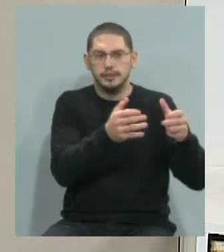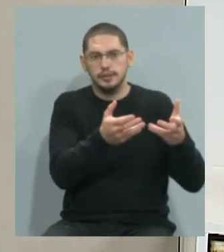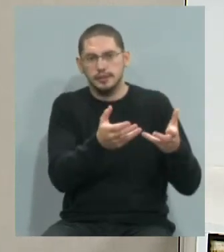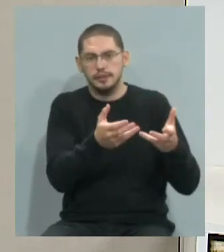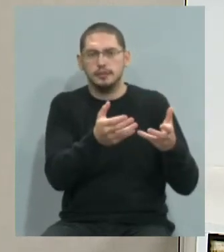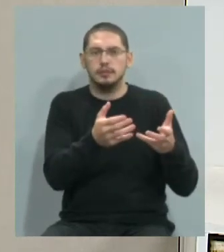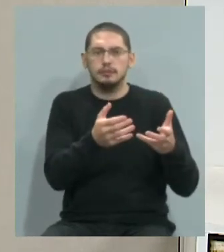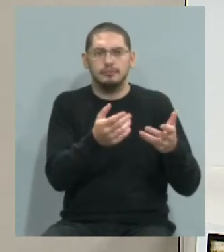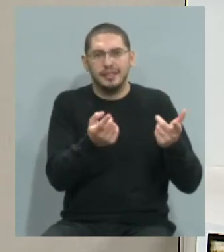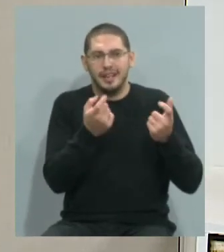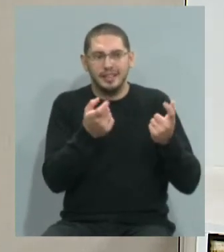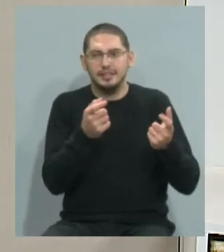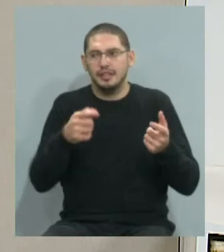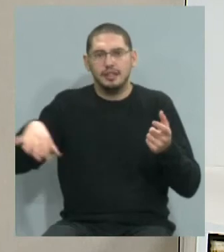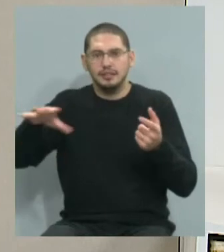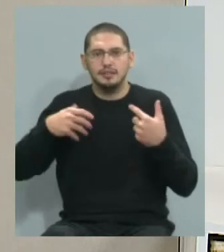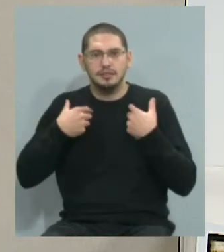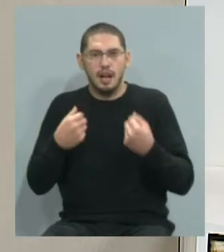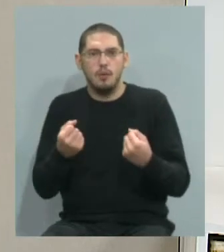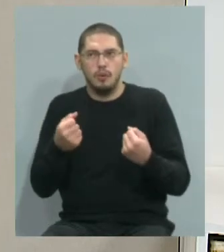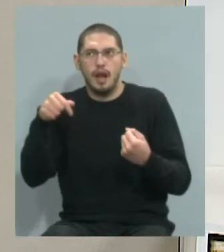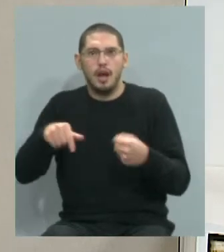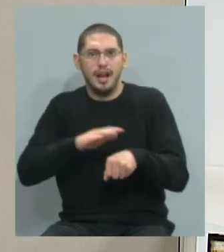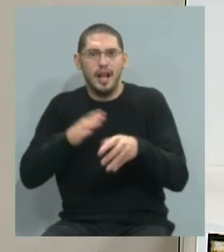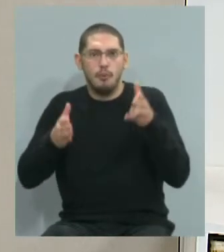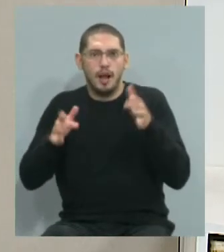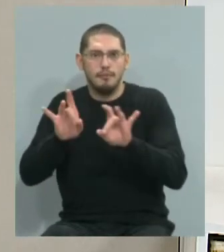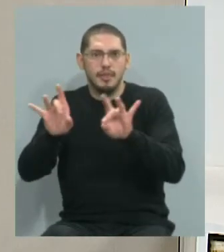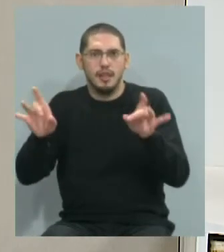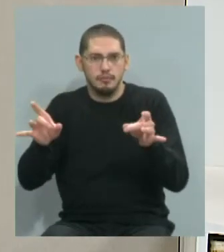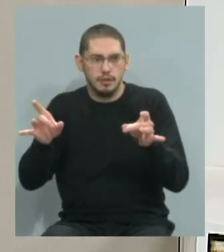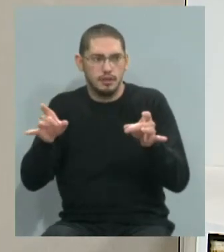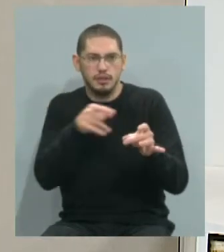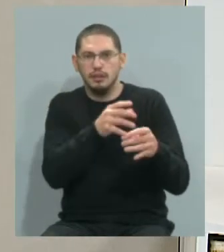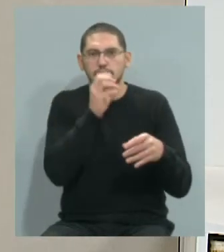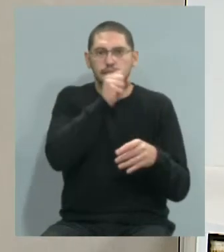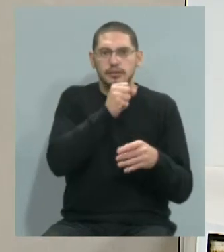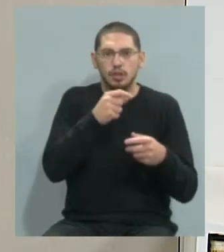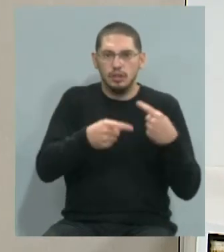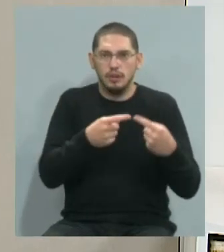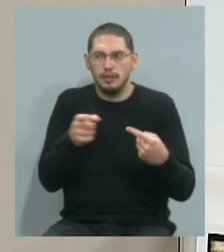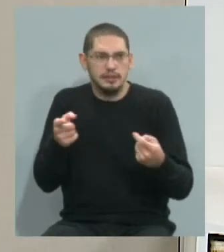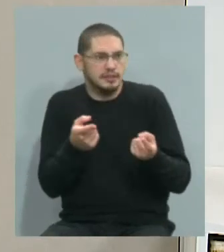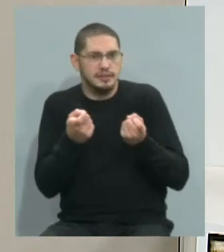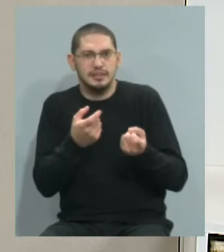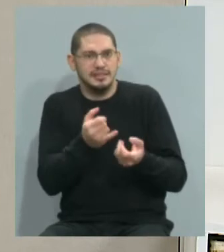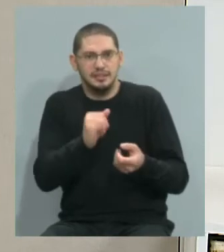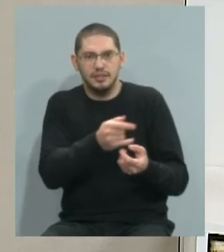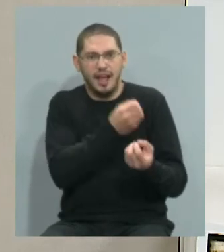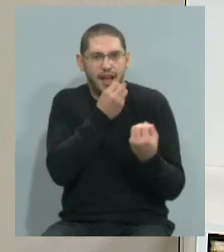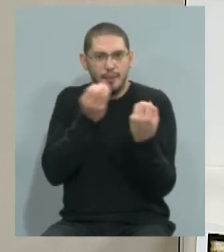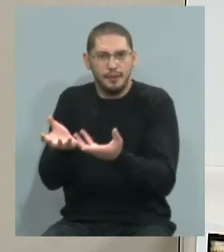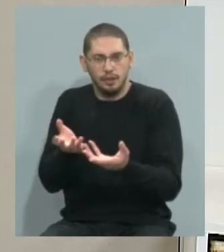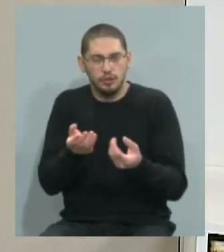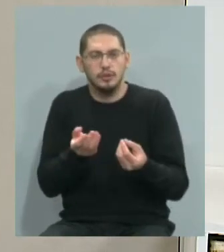necesidad de la salud, y en estos tiempos que corren, hablando de una pandemia, aún más esa necesidad se hace mucho más latente. Me parece que es un